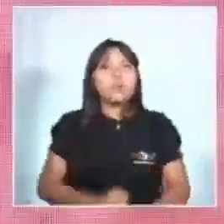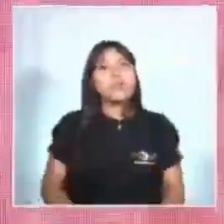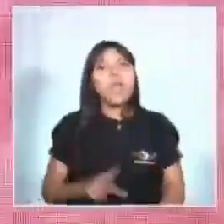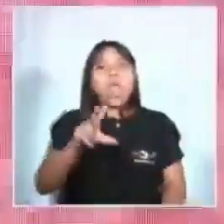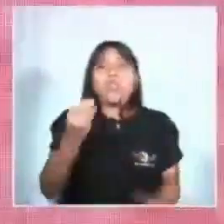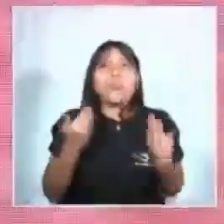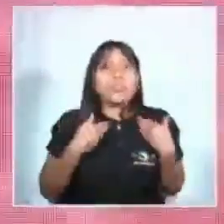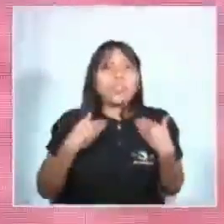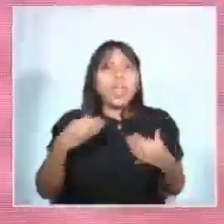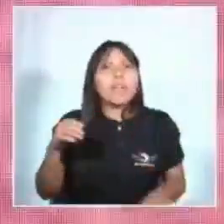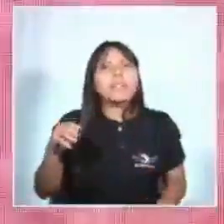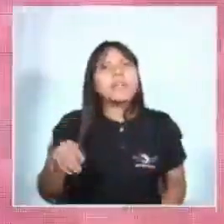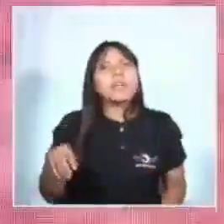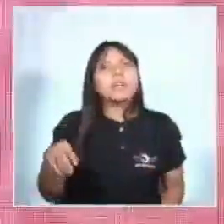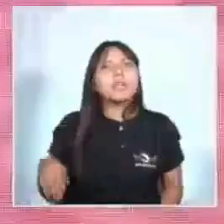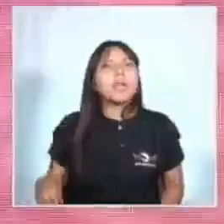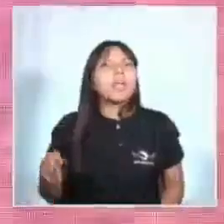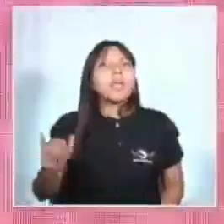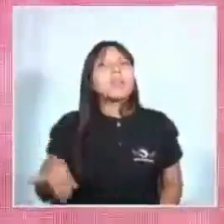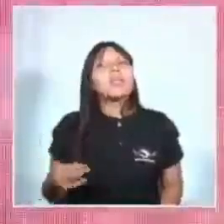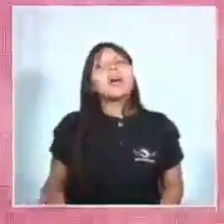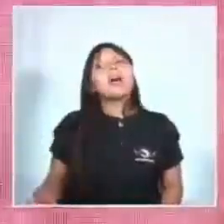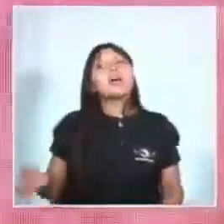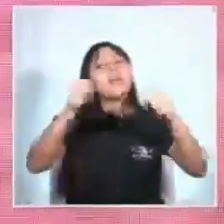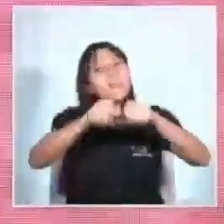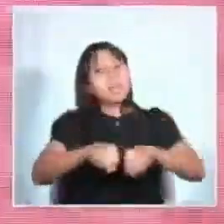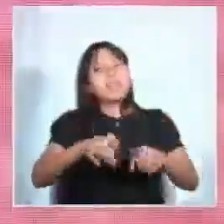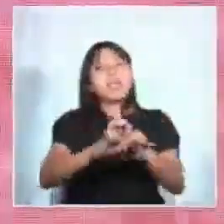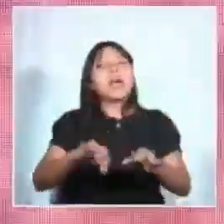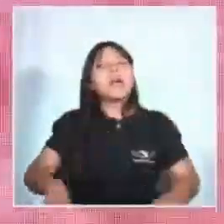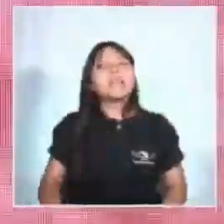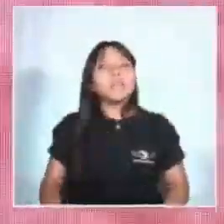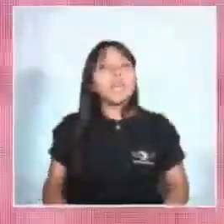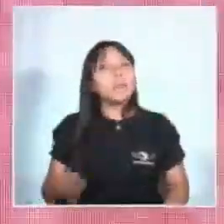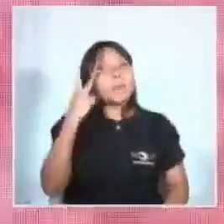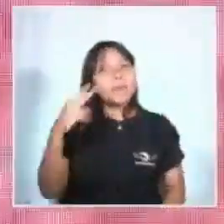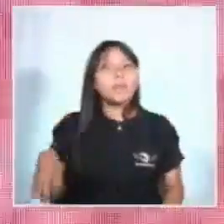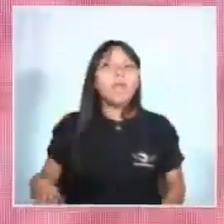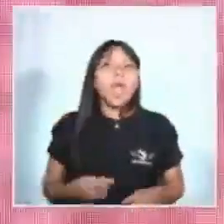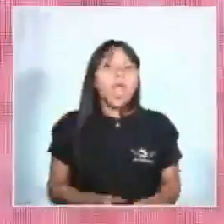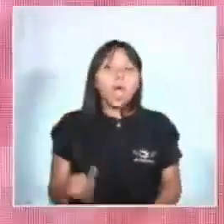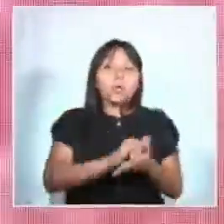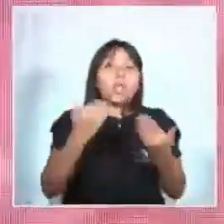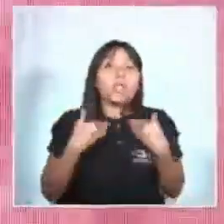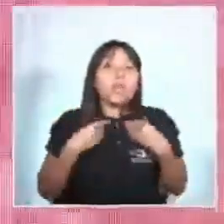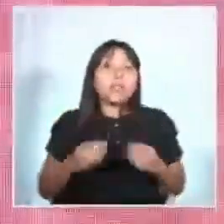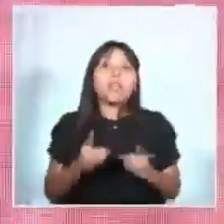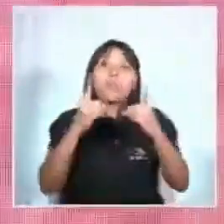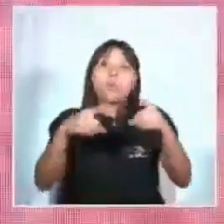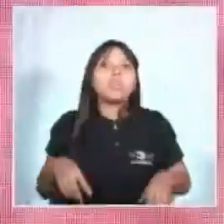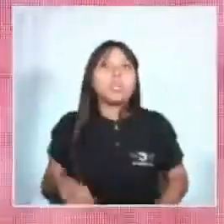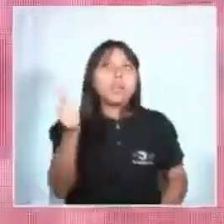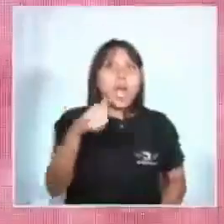No tienen la capacidad de valorar. Aunque tienen dones, no saben cómo usarlos porque alguien más